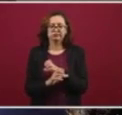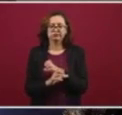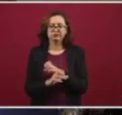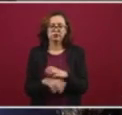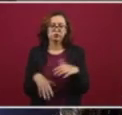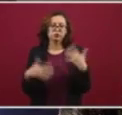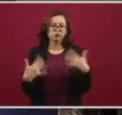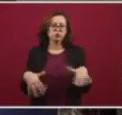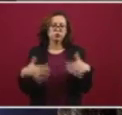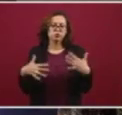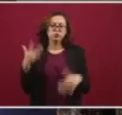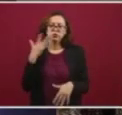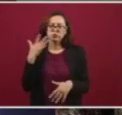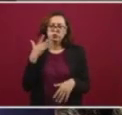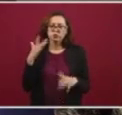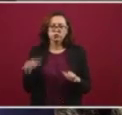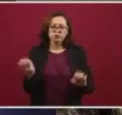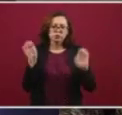lujo,